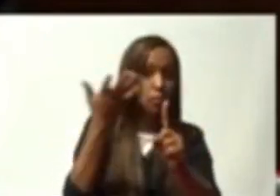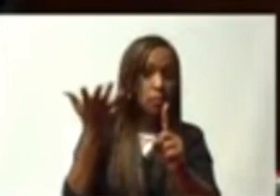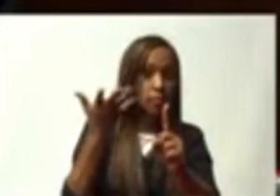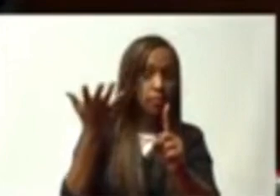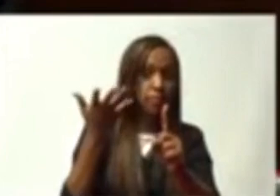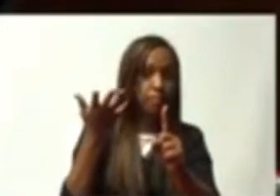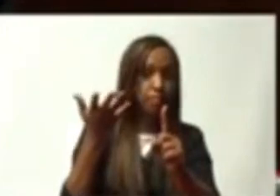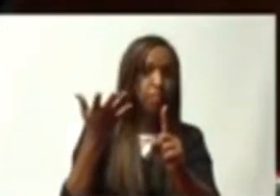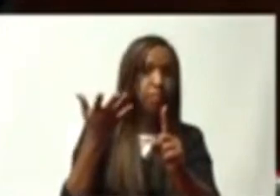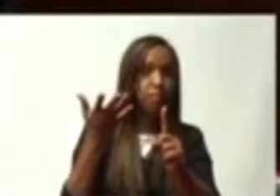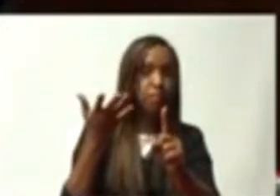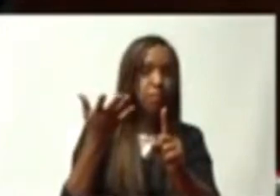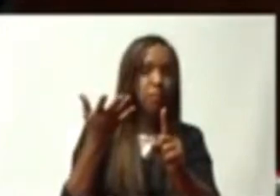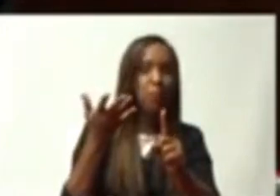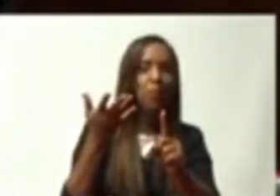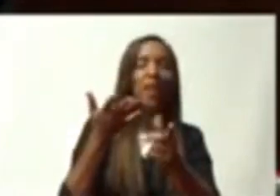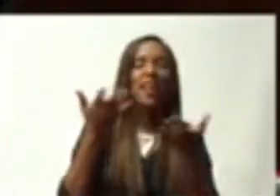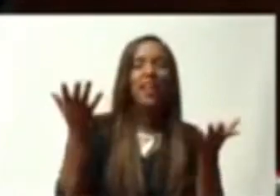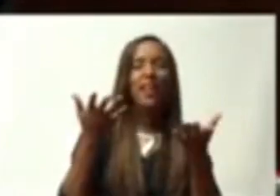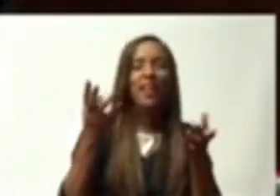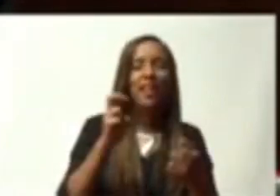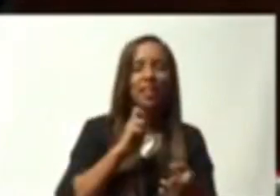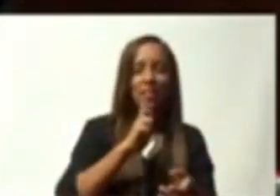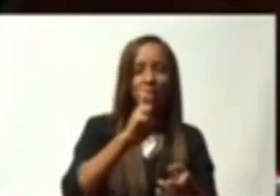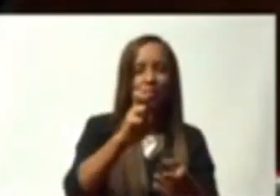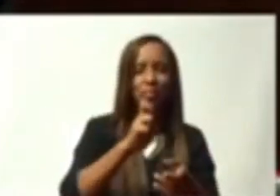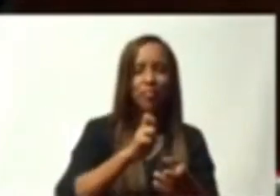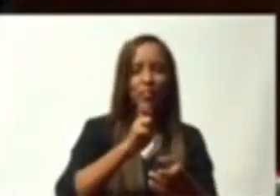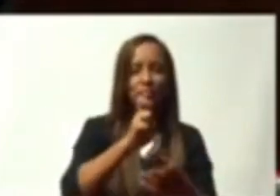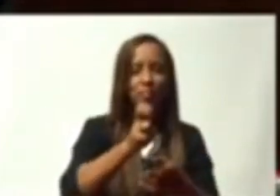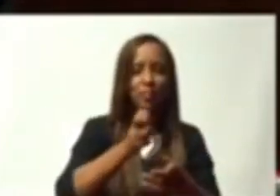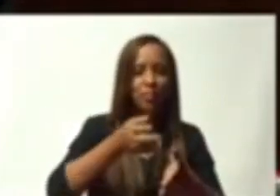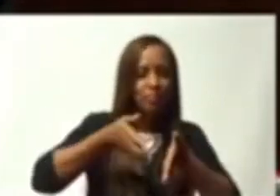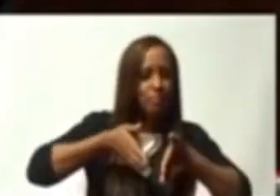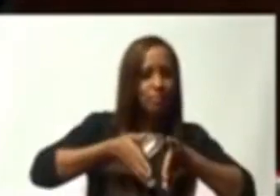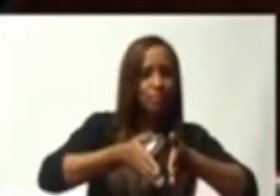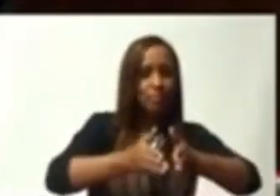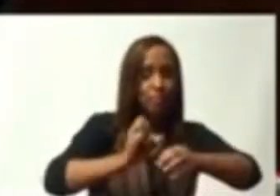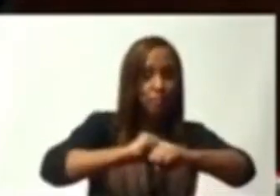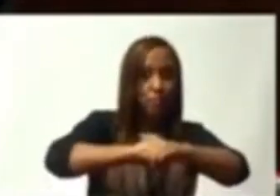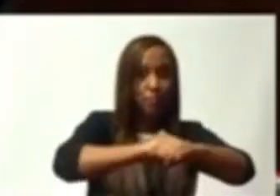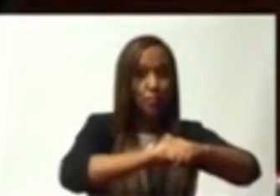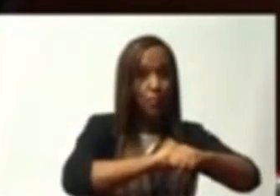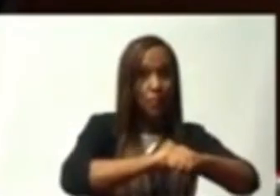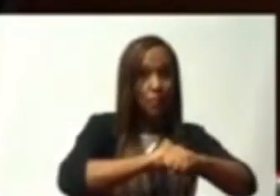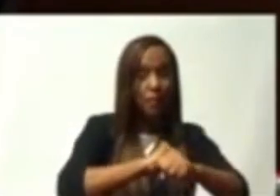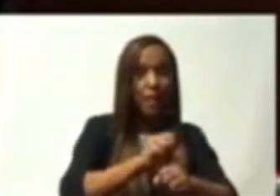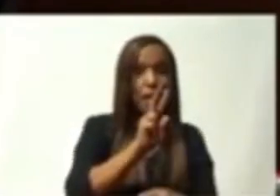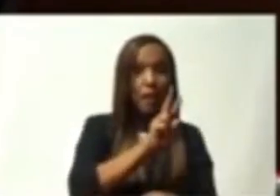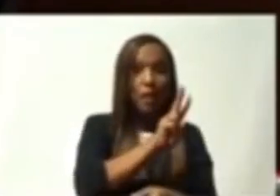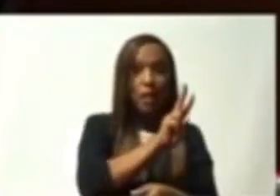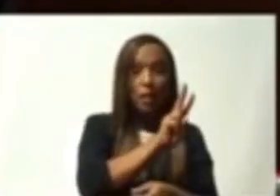y la seguridad vial en la República Dominicana de 200 millones de dólares,